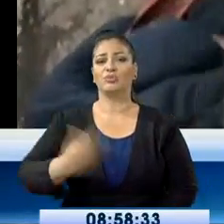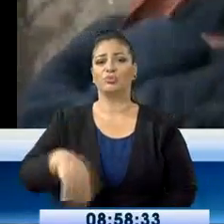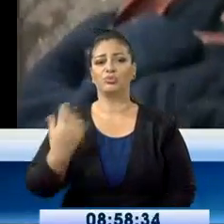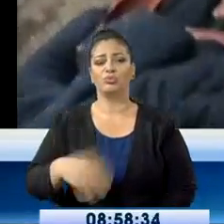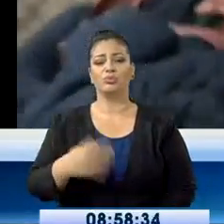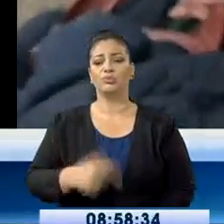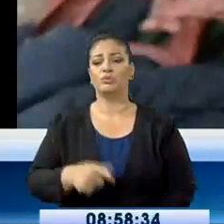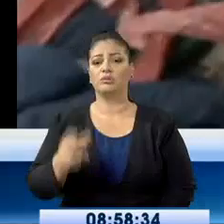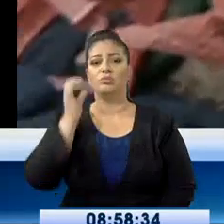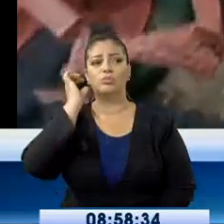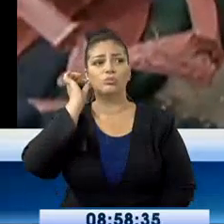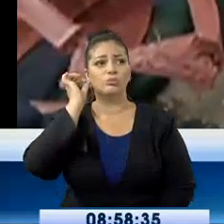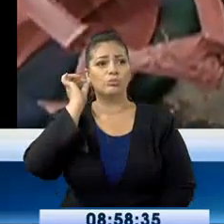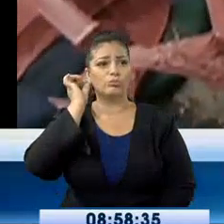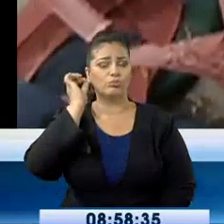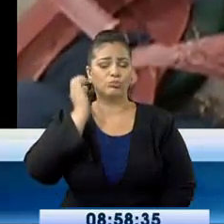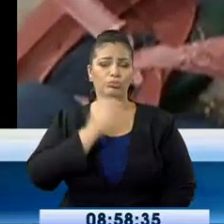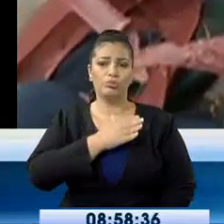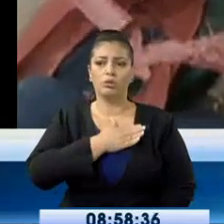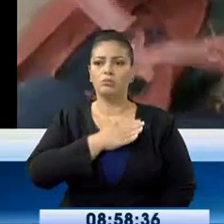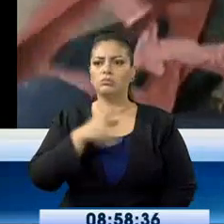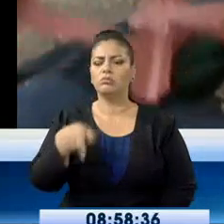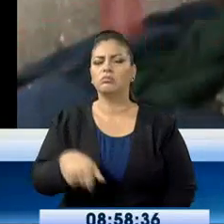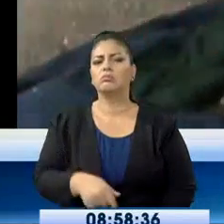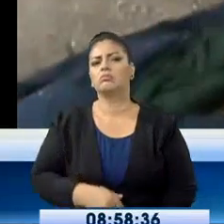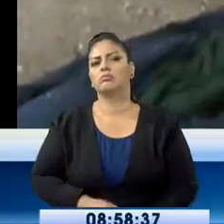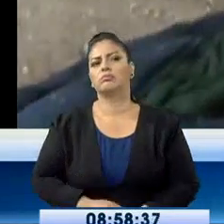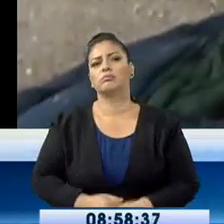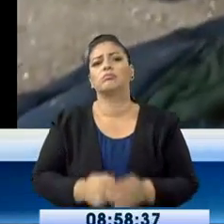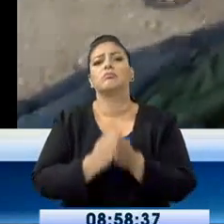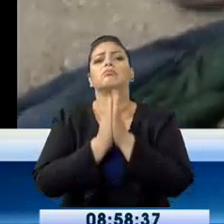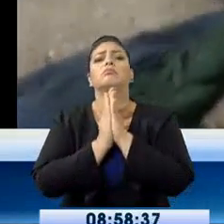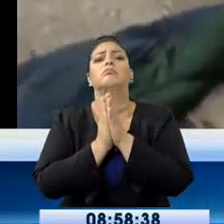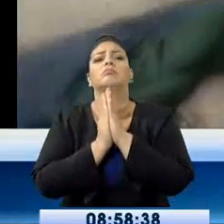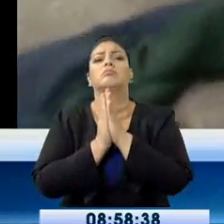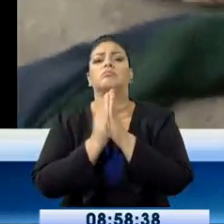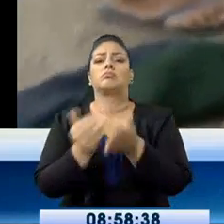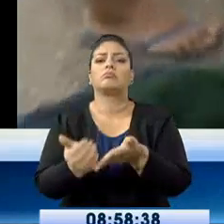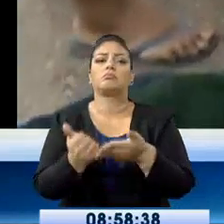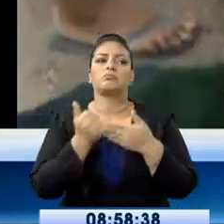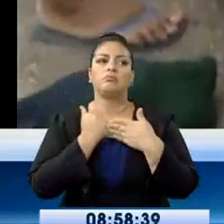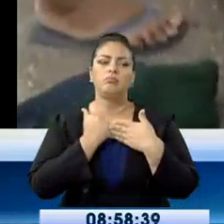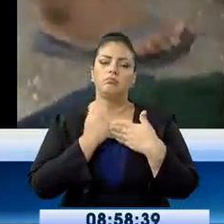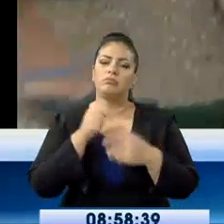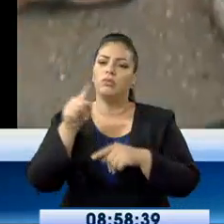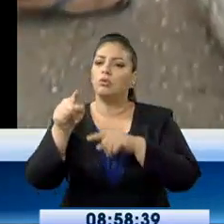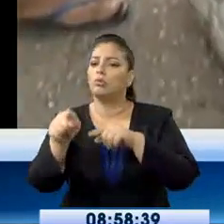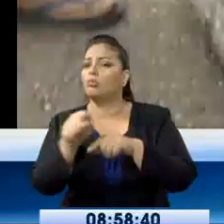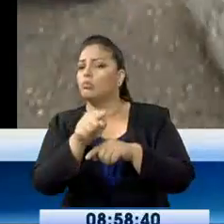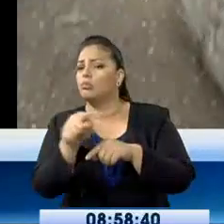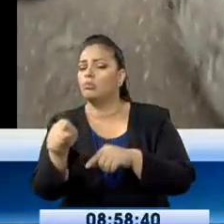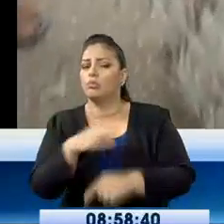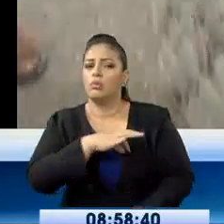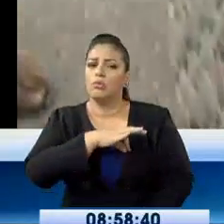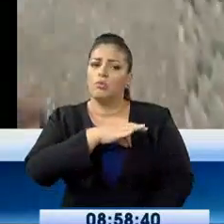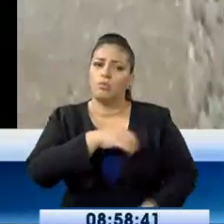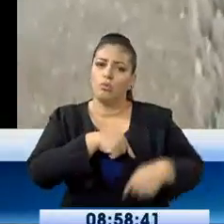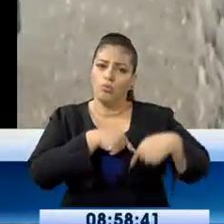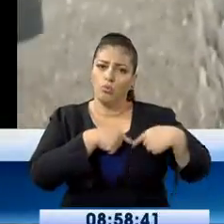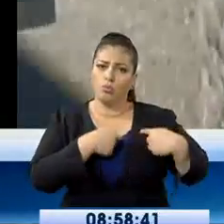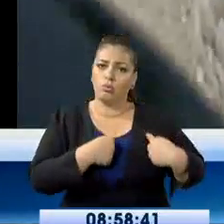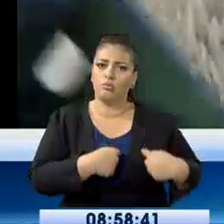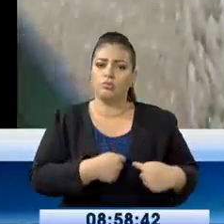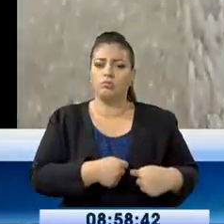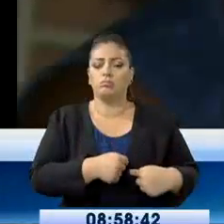aún más trágica, doña Gregoria extiende su pedido de ayuda a aquellos corazones bondadosos que puedan brindarle su